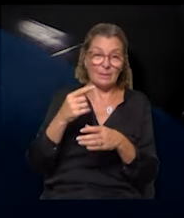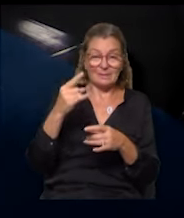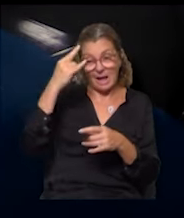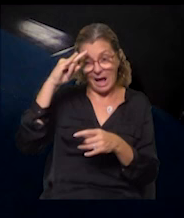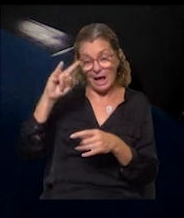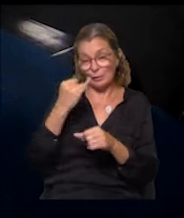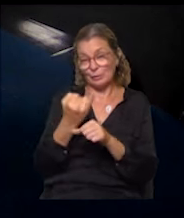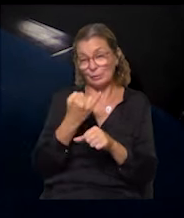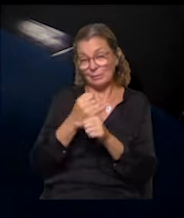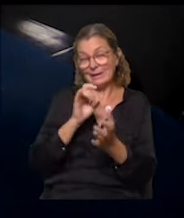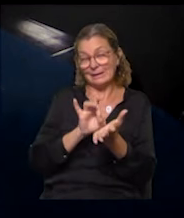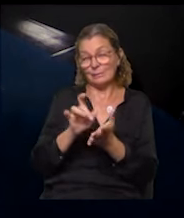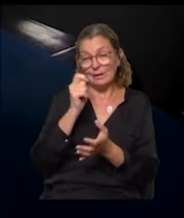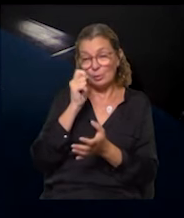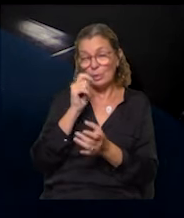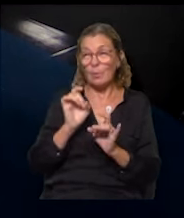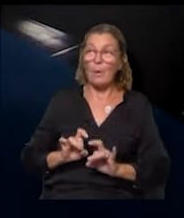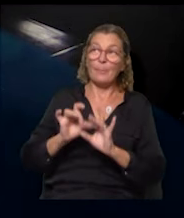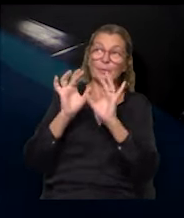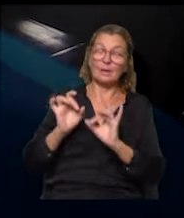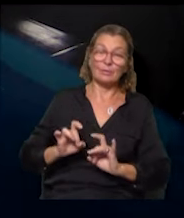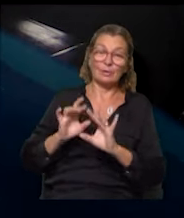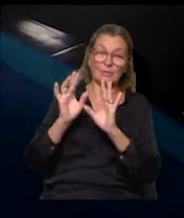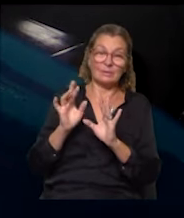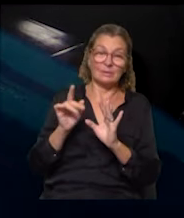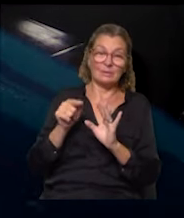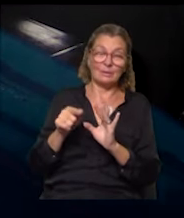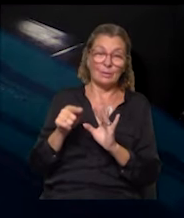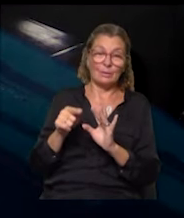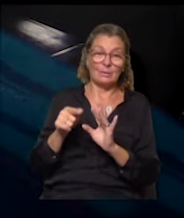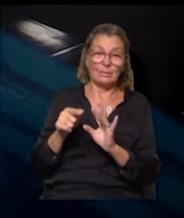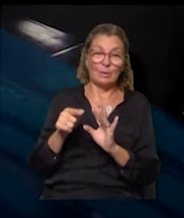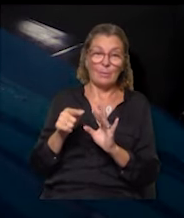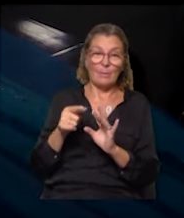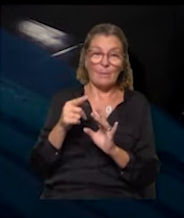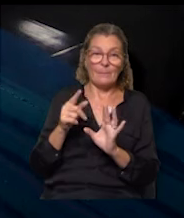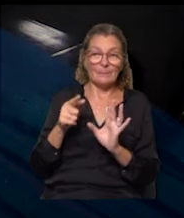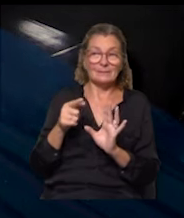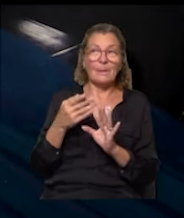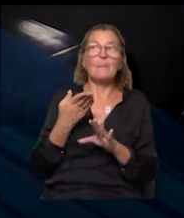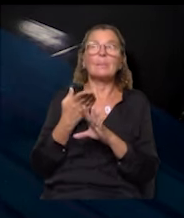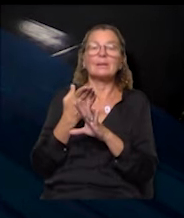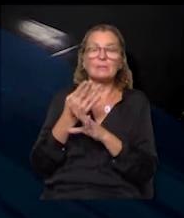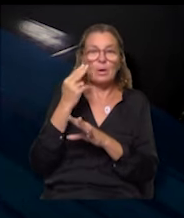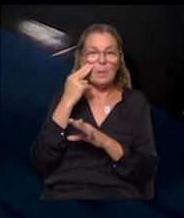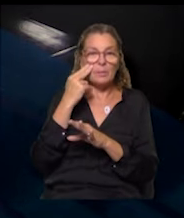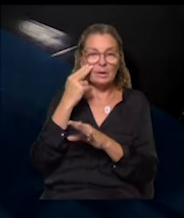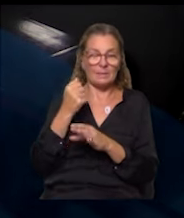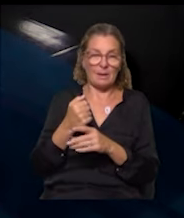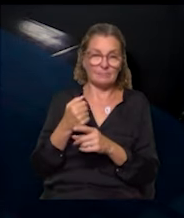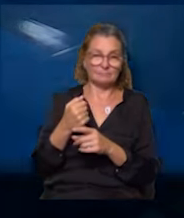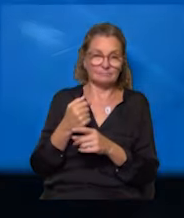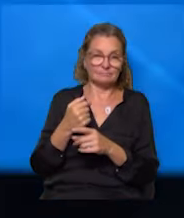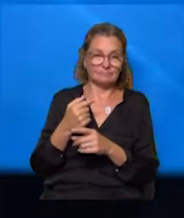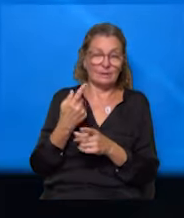la industria de los servicios del turismo de la exportación que no que no tenga como clamor verdad El problema del atraso cambiario